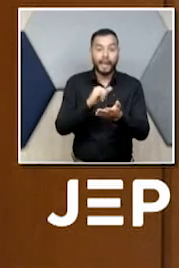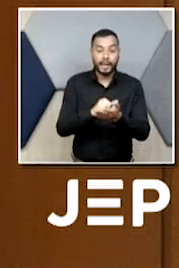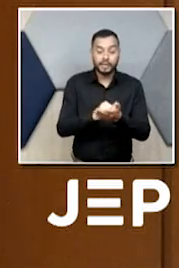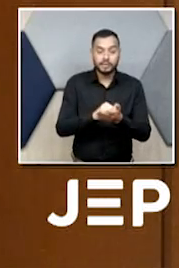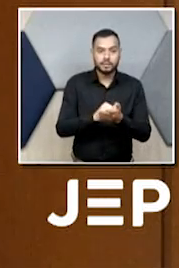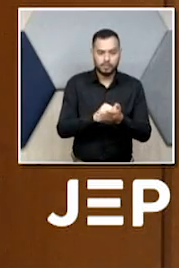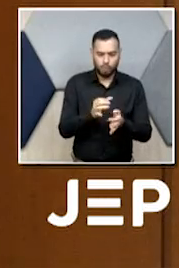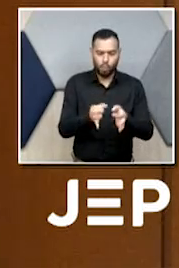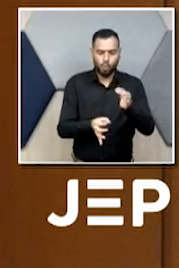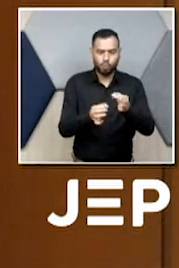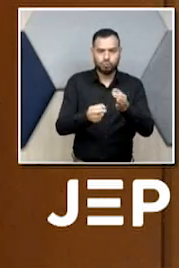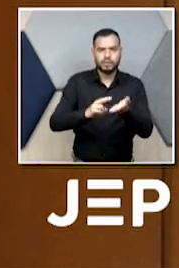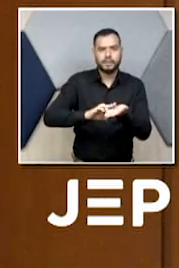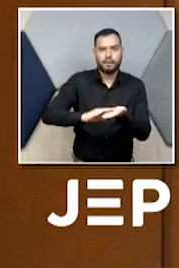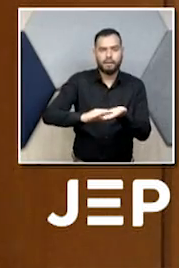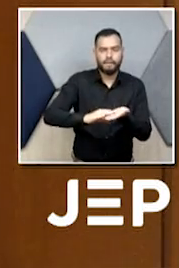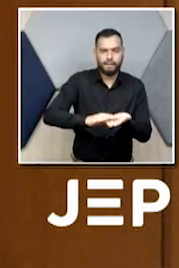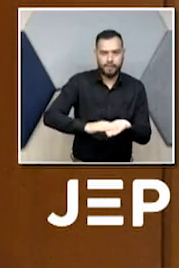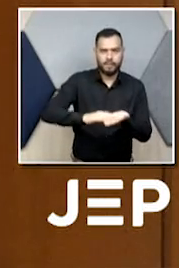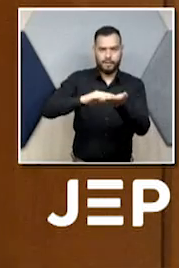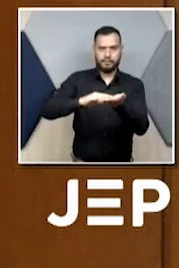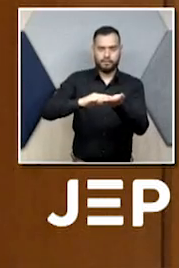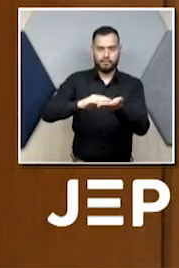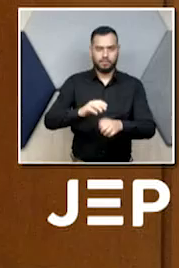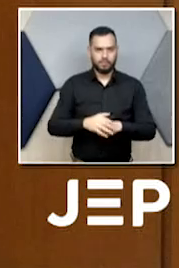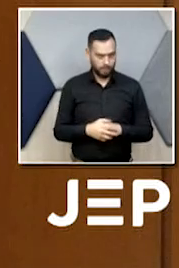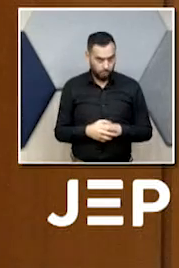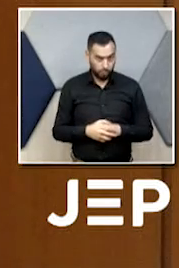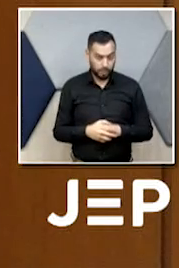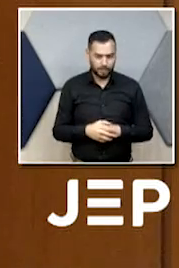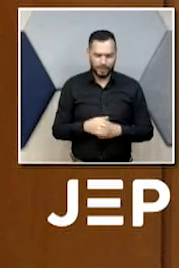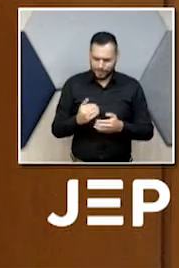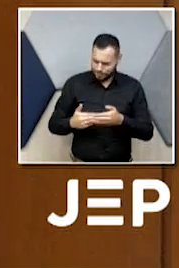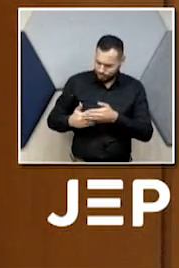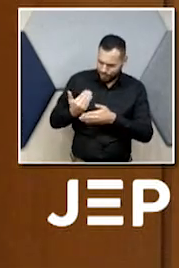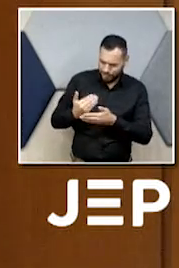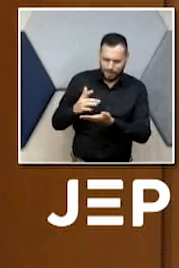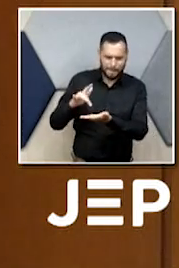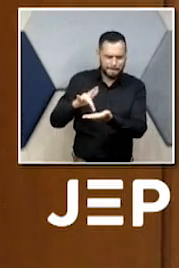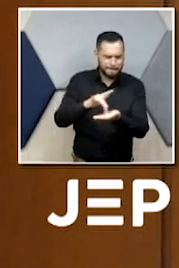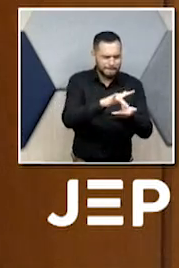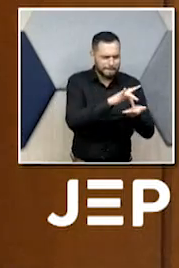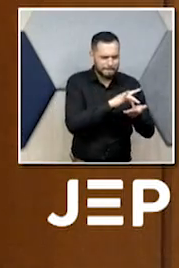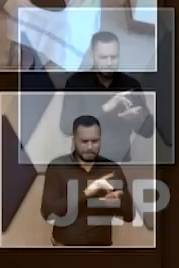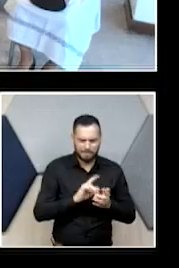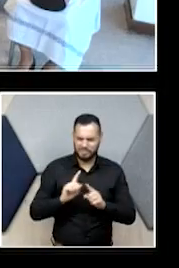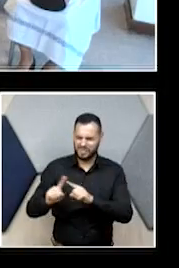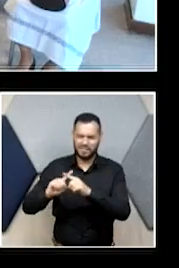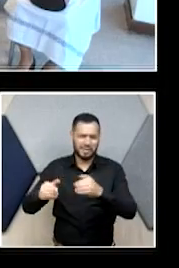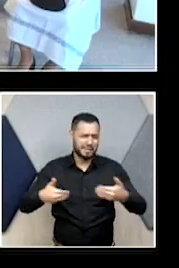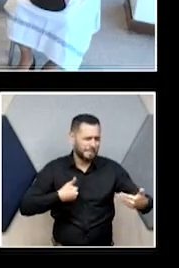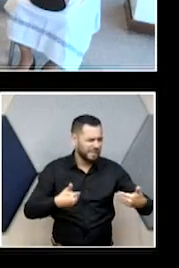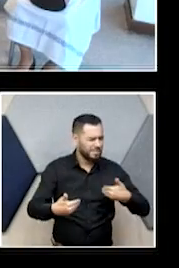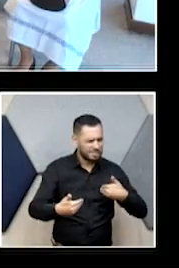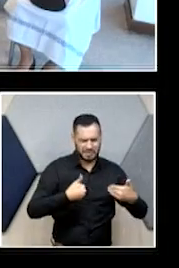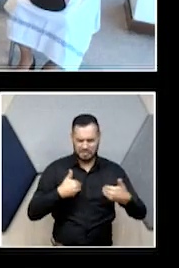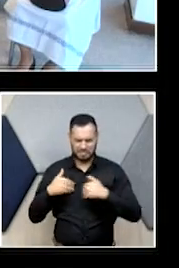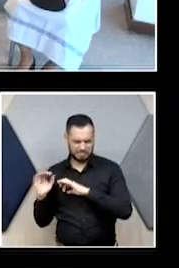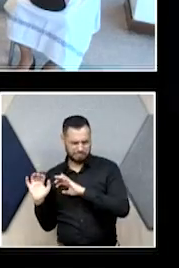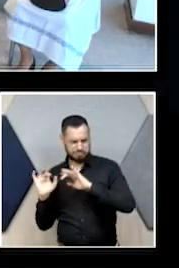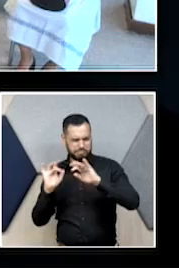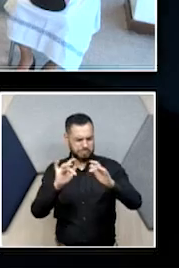restaurativa, que a partir de la participación masiva de las víctimas, conduce